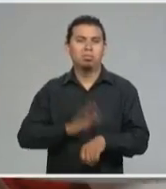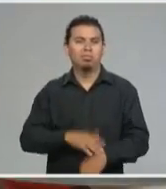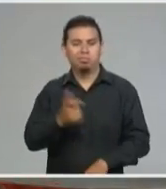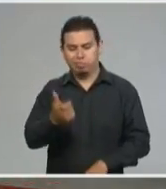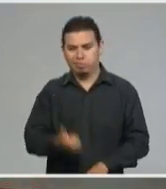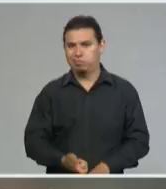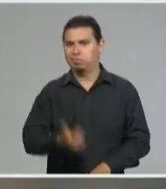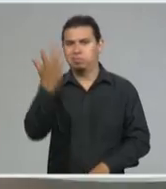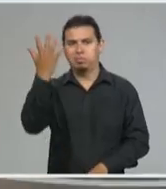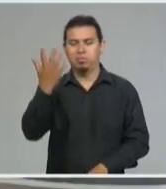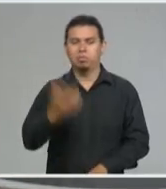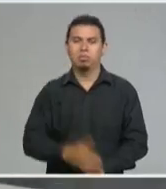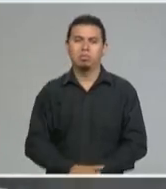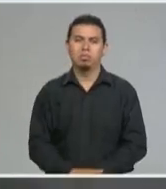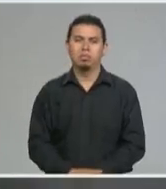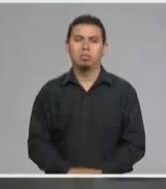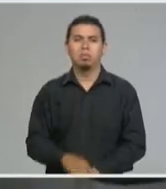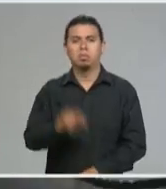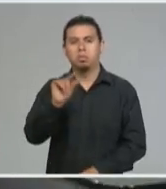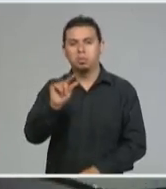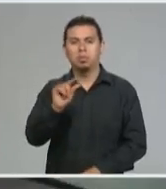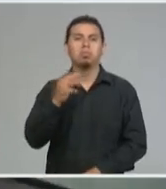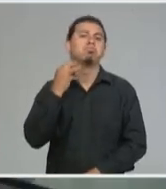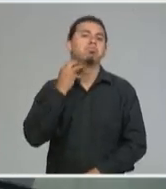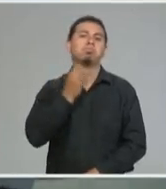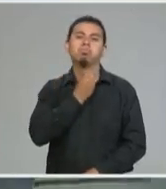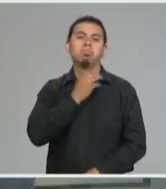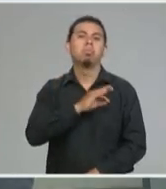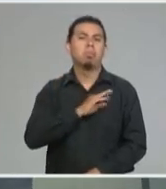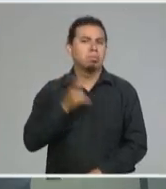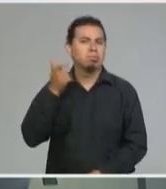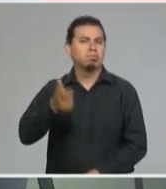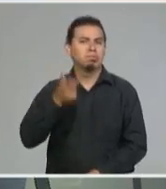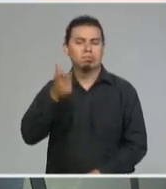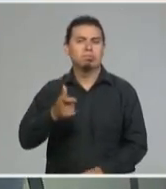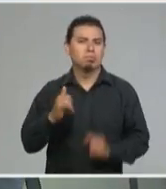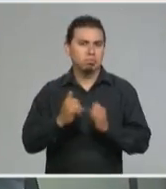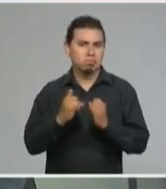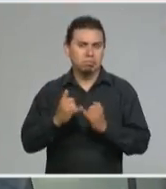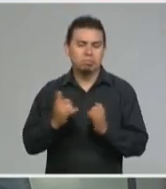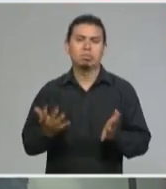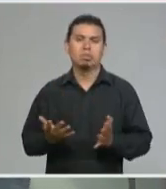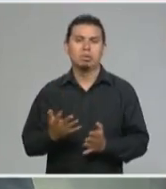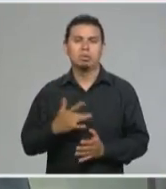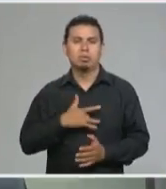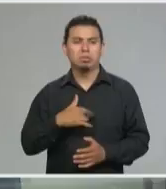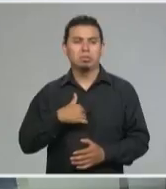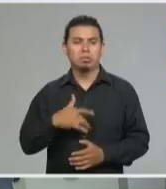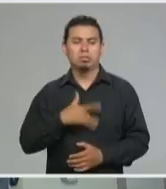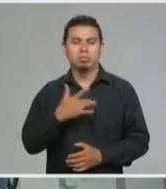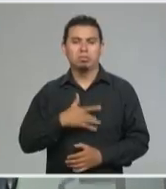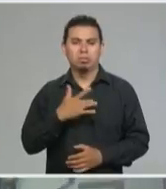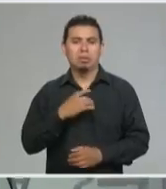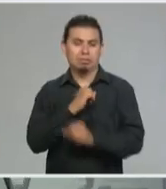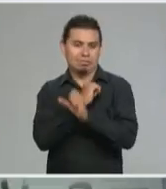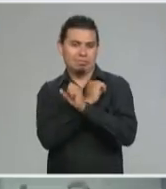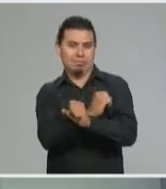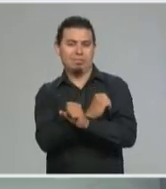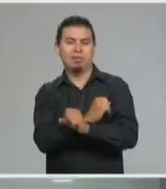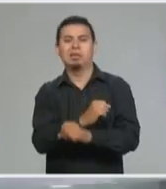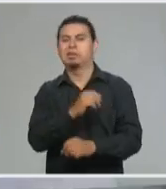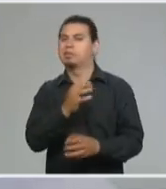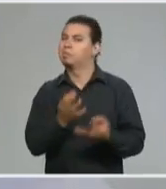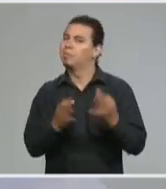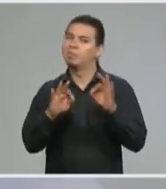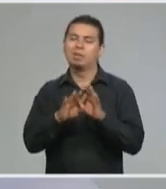que existe. Pocos son los tumores que pueden ser cubiertos por las instituciones. Entonces, yo creo que en nuestro medio la prevención tal vez sea el